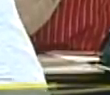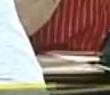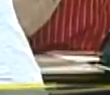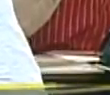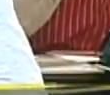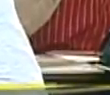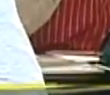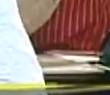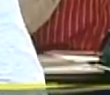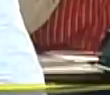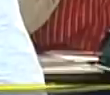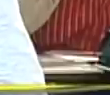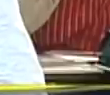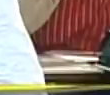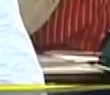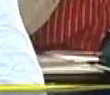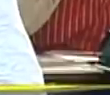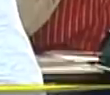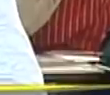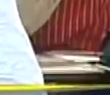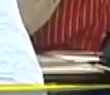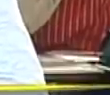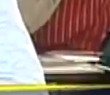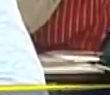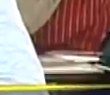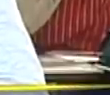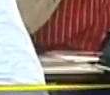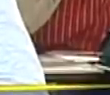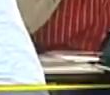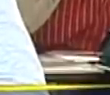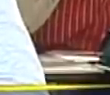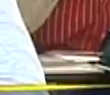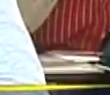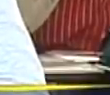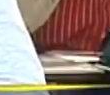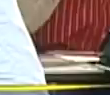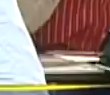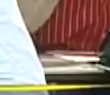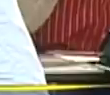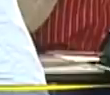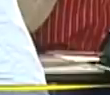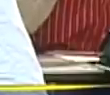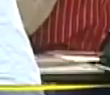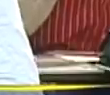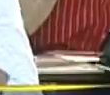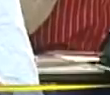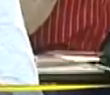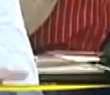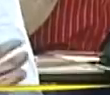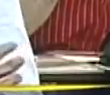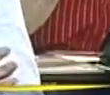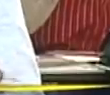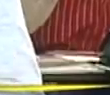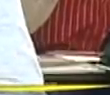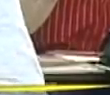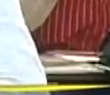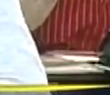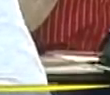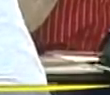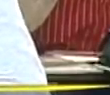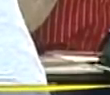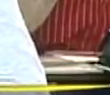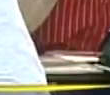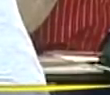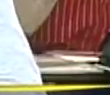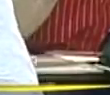públicamente en disposición de avanzar con las investigaciones que correspondan. Pudiéramos decir que la única gestión concreta que se